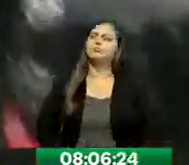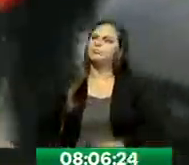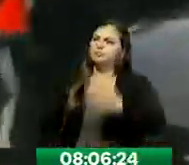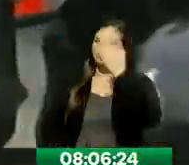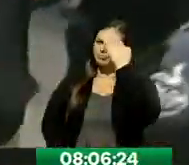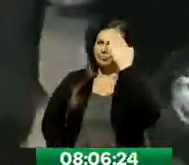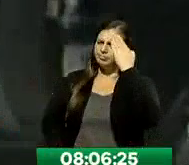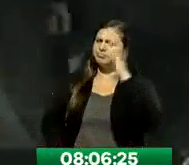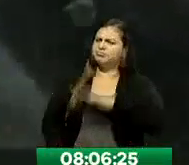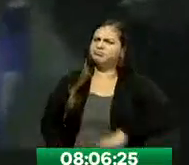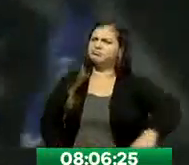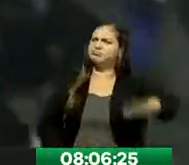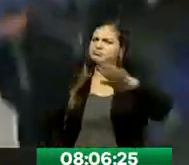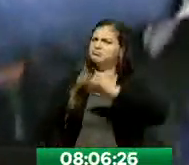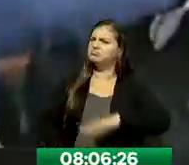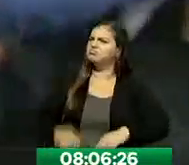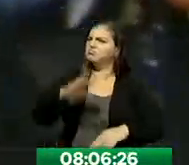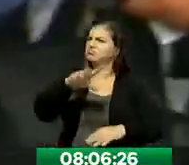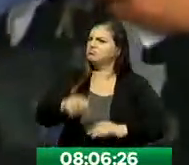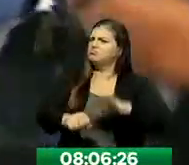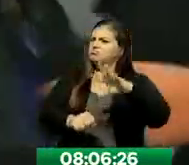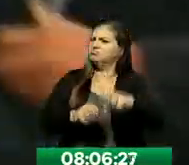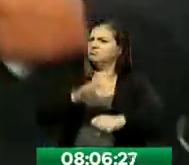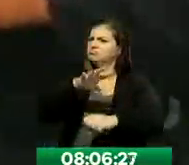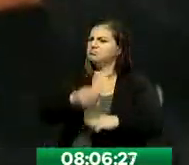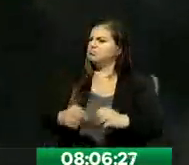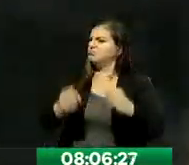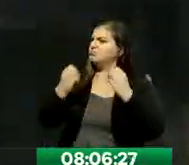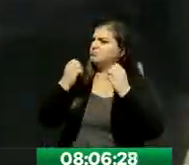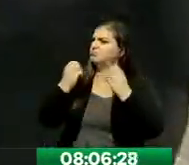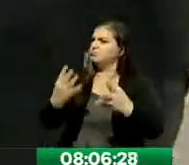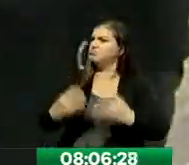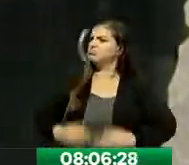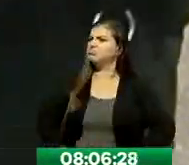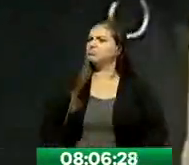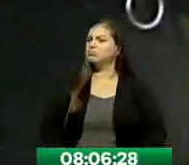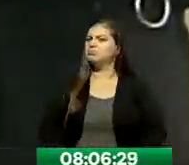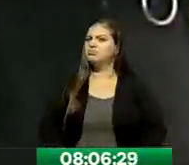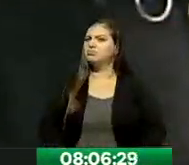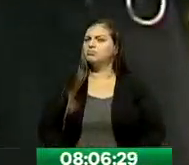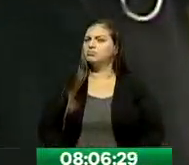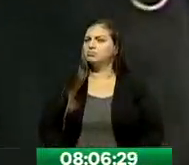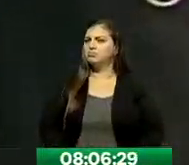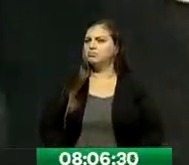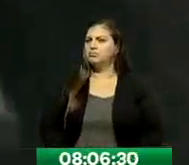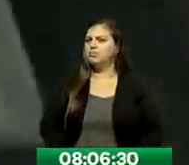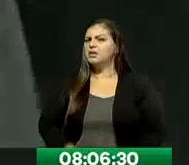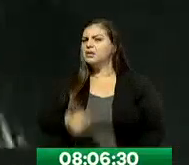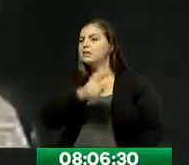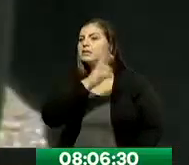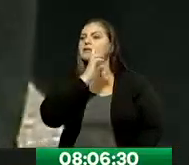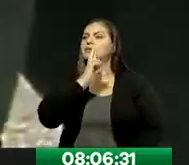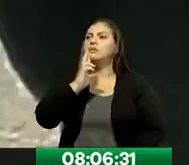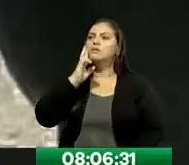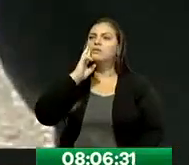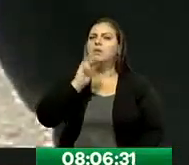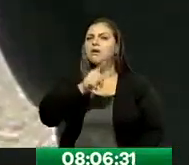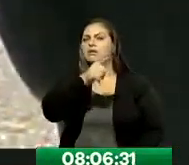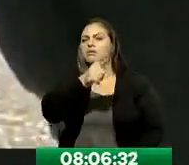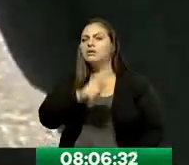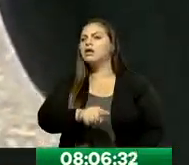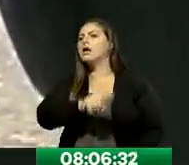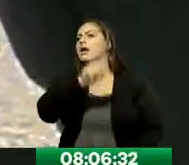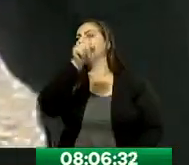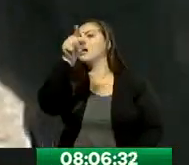semanas se han estado reportando actividades por parte de la delincuencia, uno de ellos robo a un restaurante, el otro robo a un local